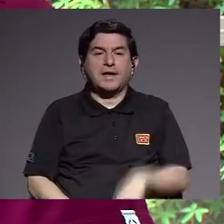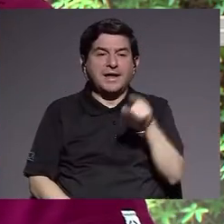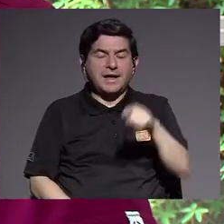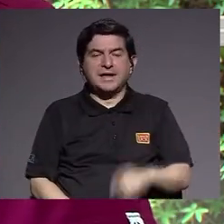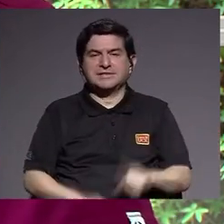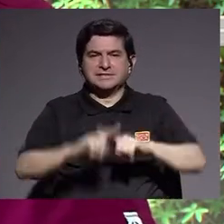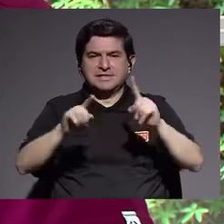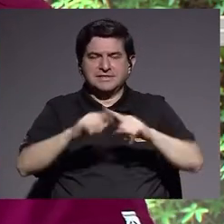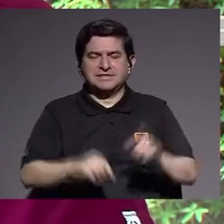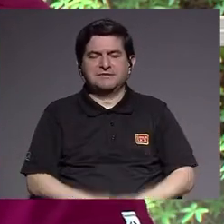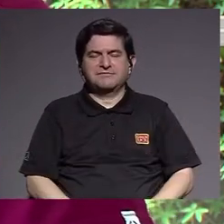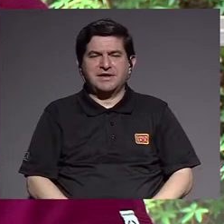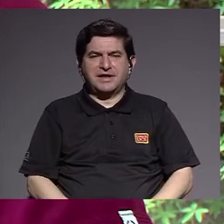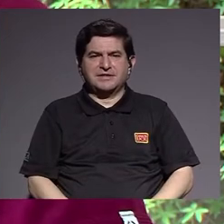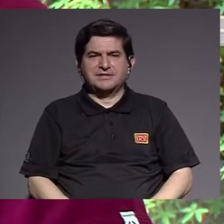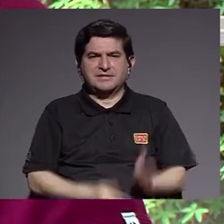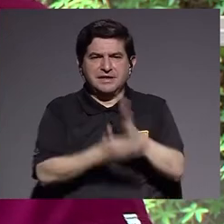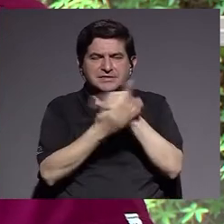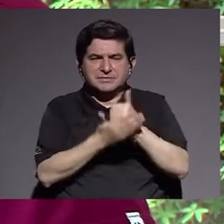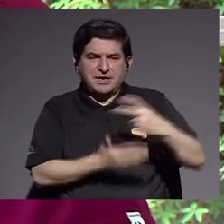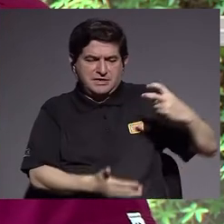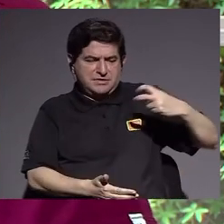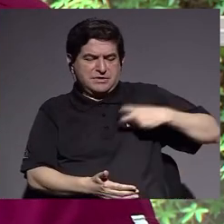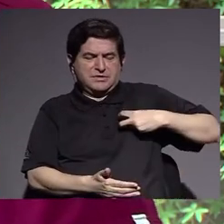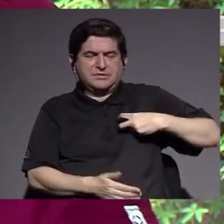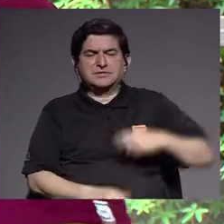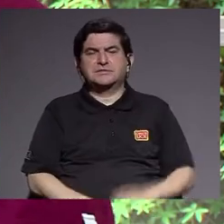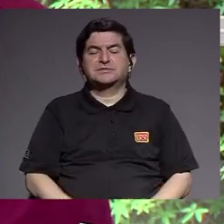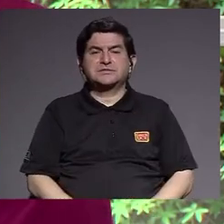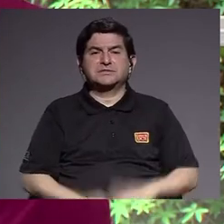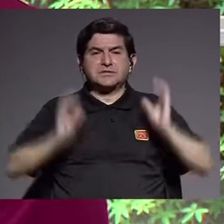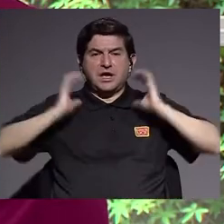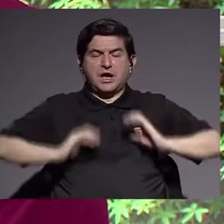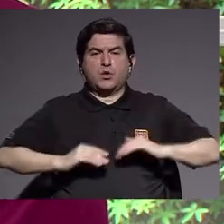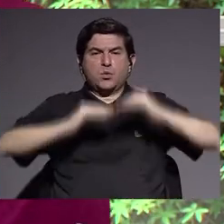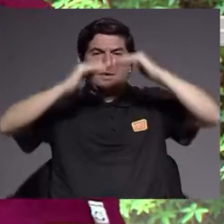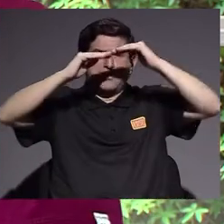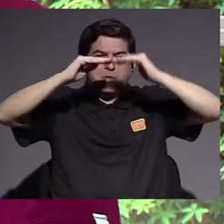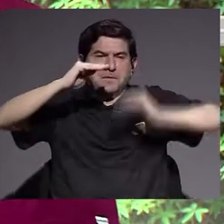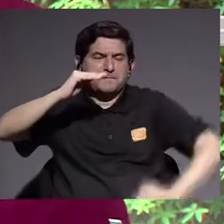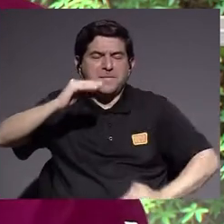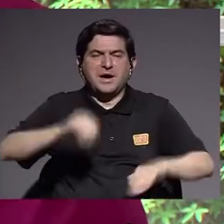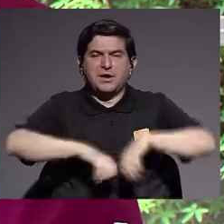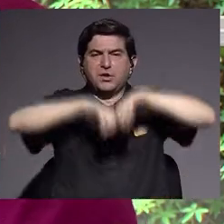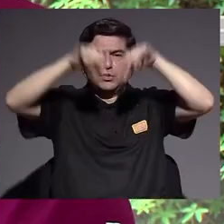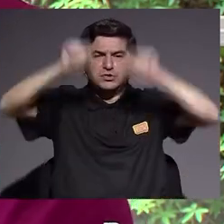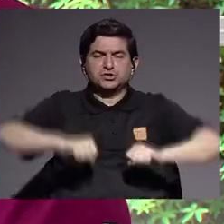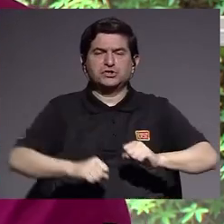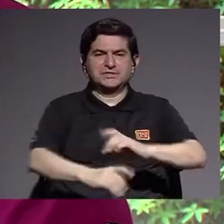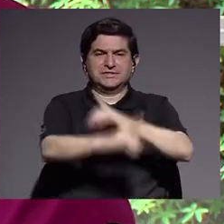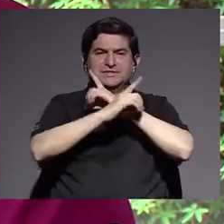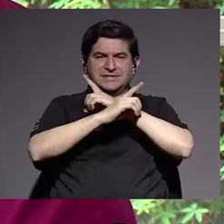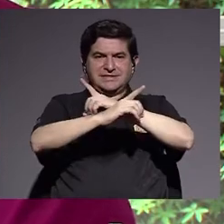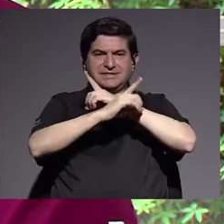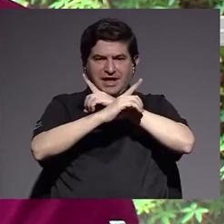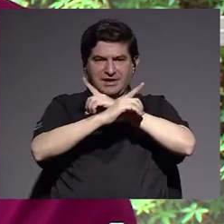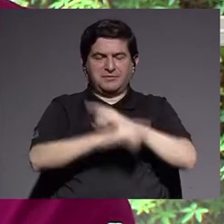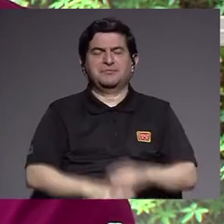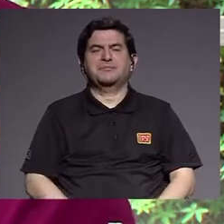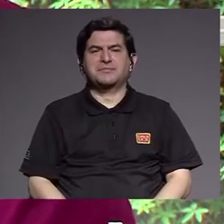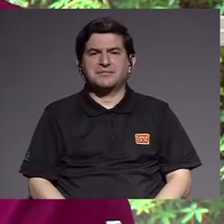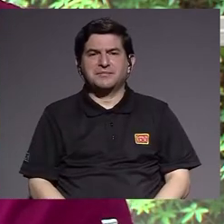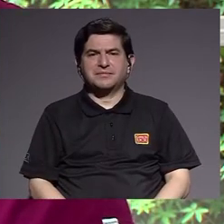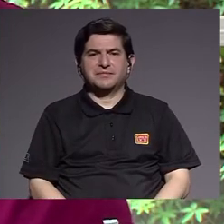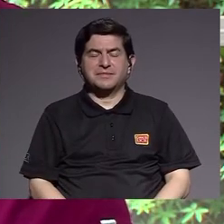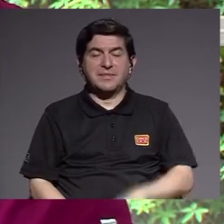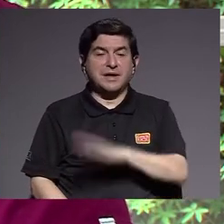porque estas válvulas cardíacas artificiales y el cuerpo está en unos oprimidos o sea está disminuida completamente su capacidad de reacción